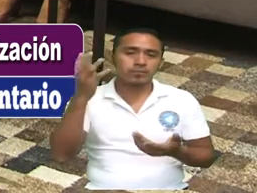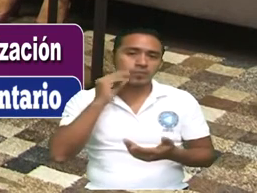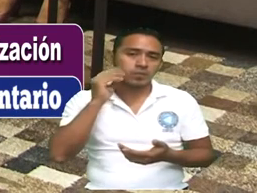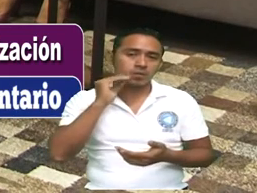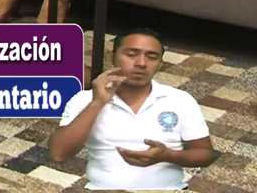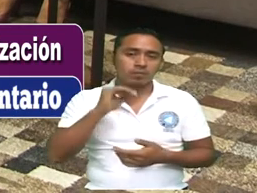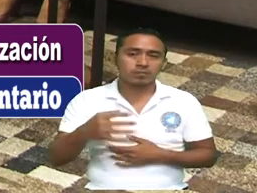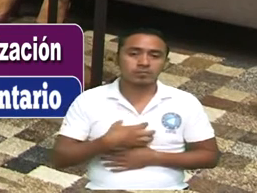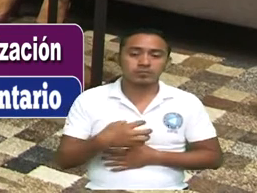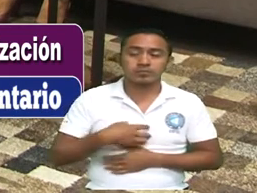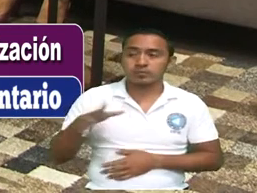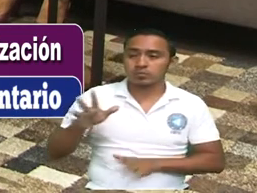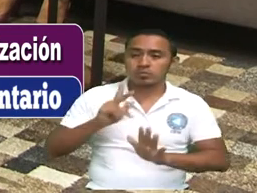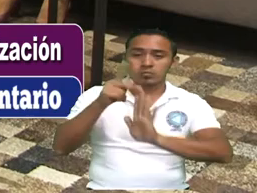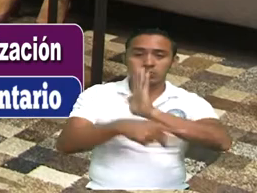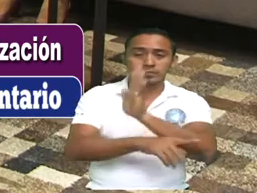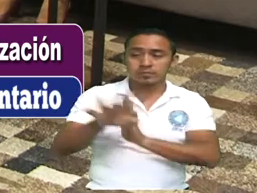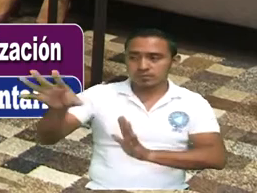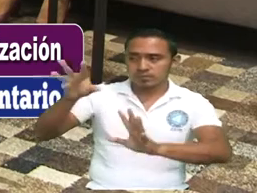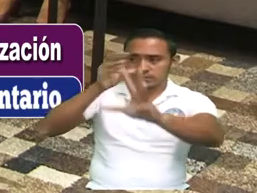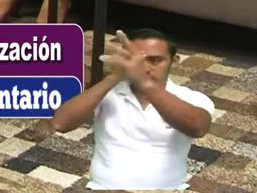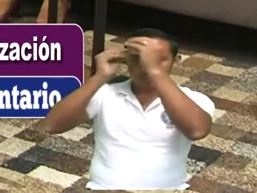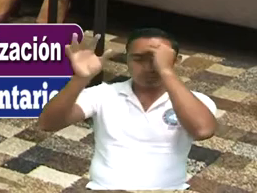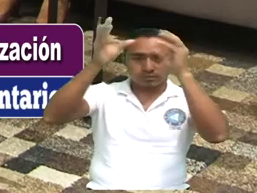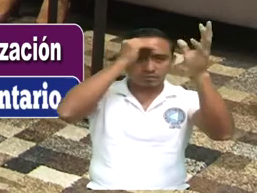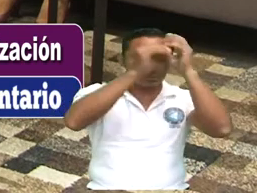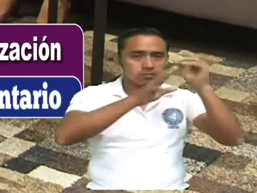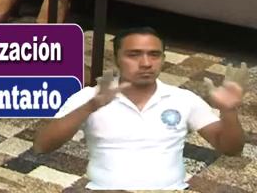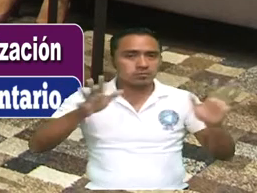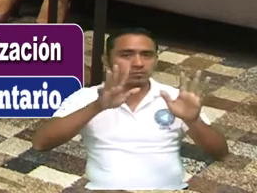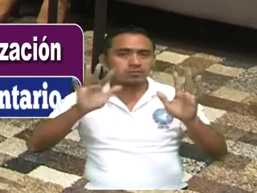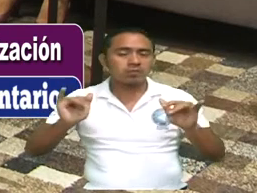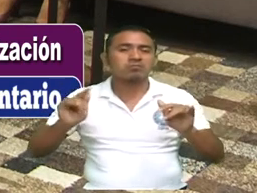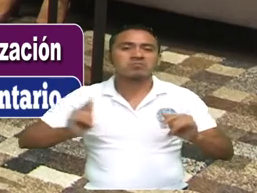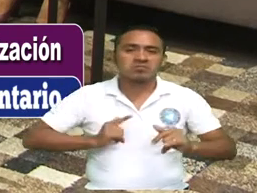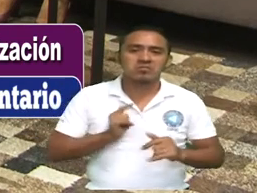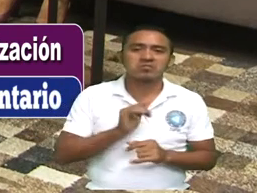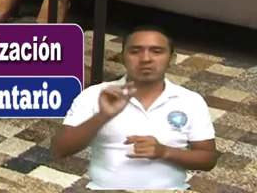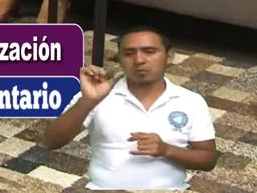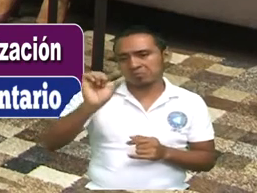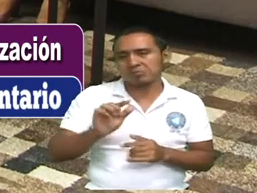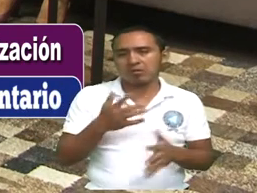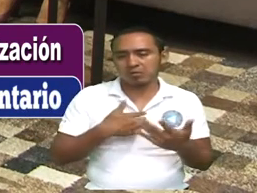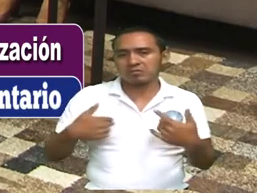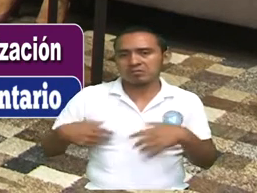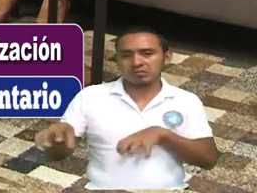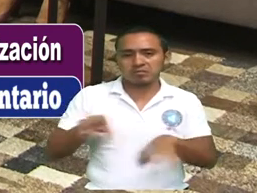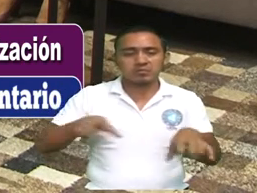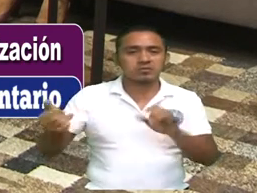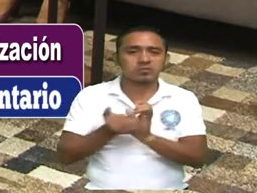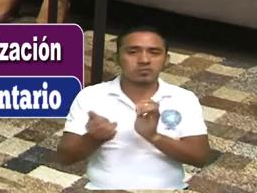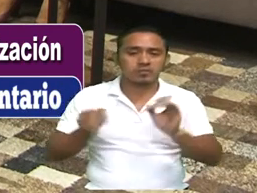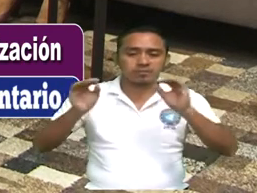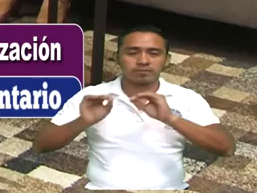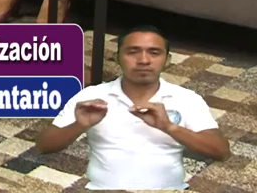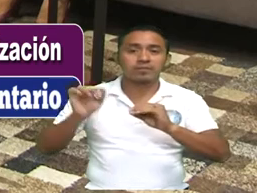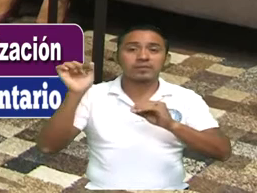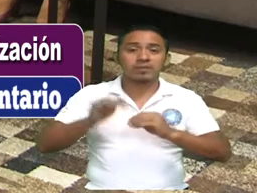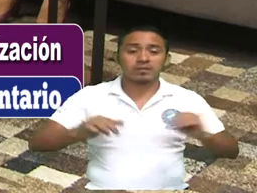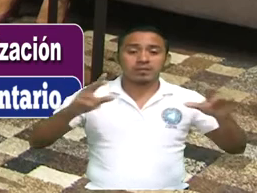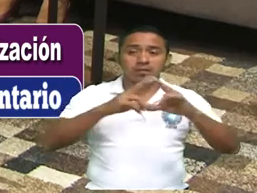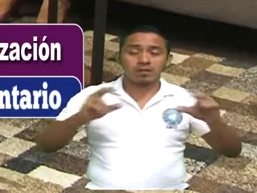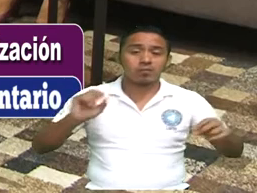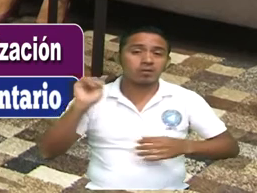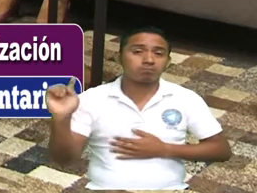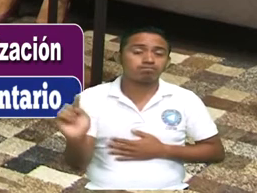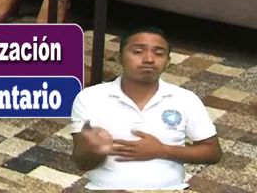experiencias de esos países que ya habían de alguna manera tenido algunas cruzadas de alfabetización. Aunque la de Nicaragua se dice que es